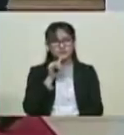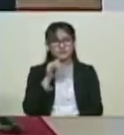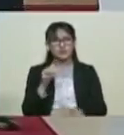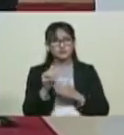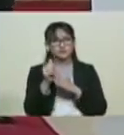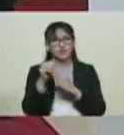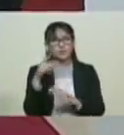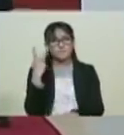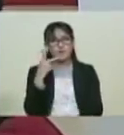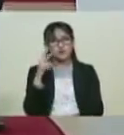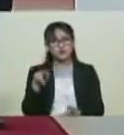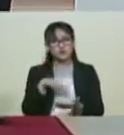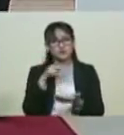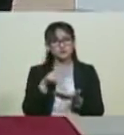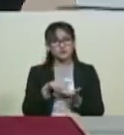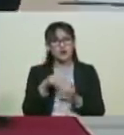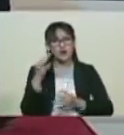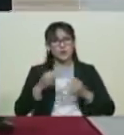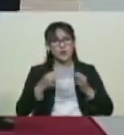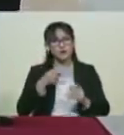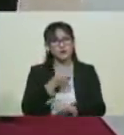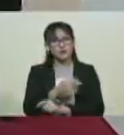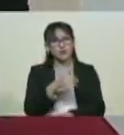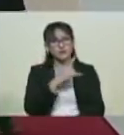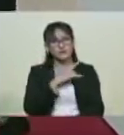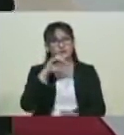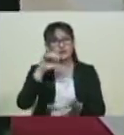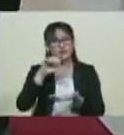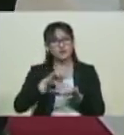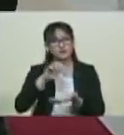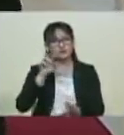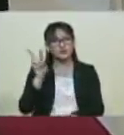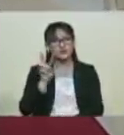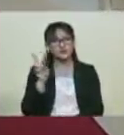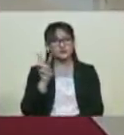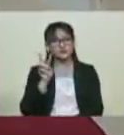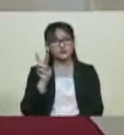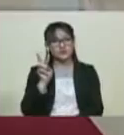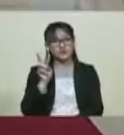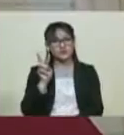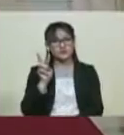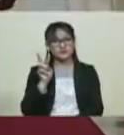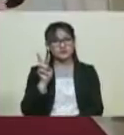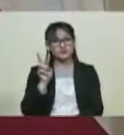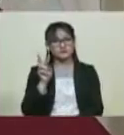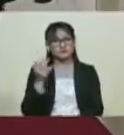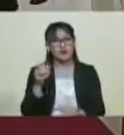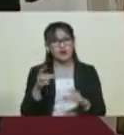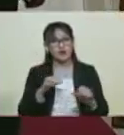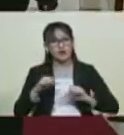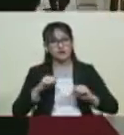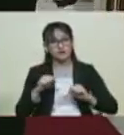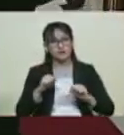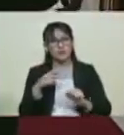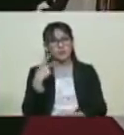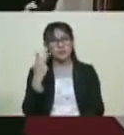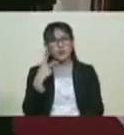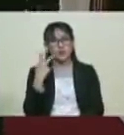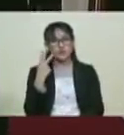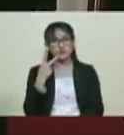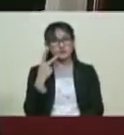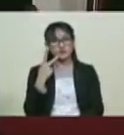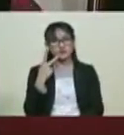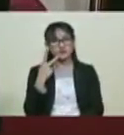dirigente político nacional, abogado, graduado en la Universidad Central de Venezuela, además activo en la política